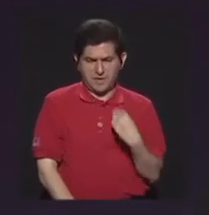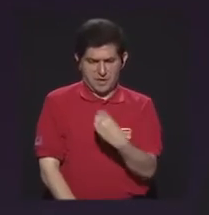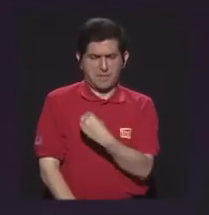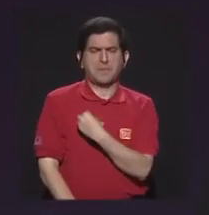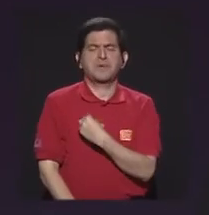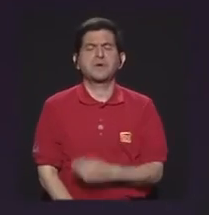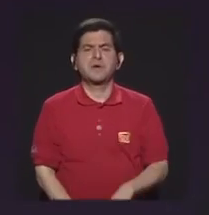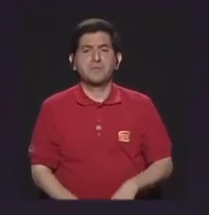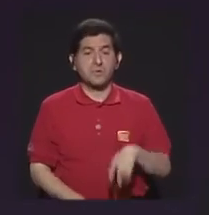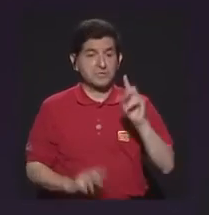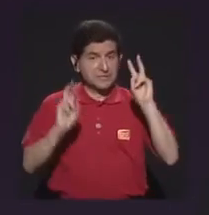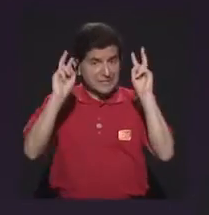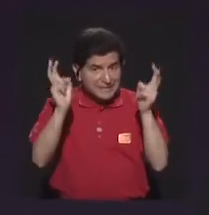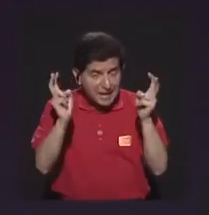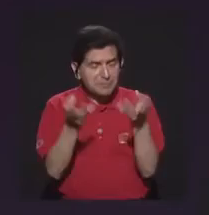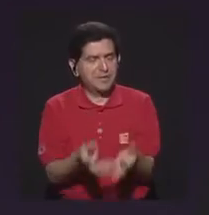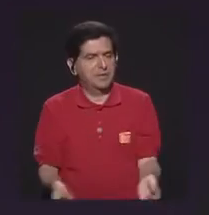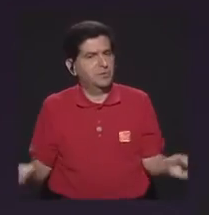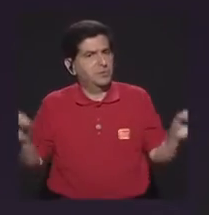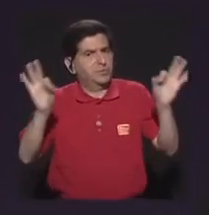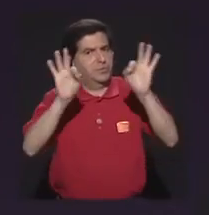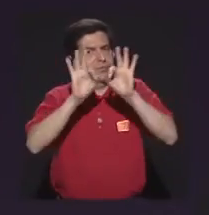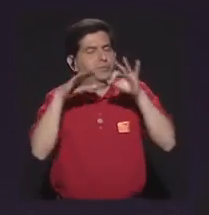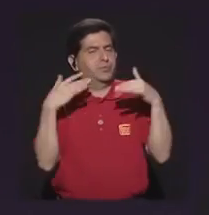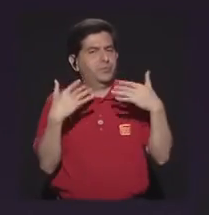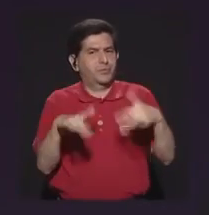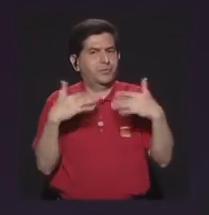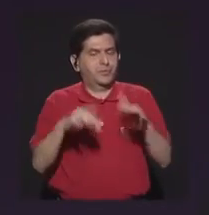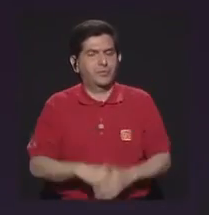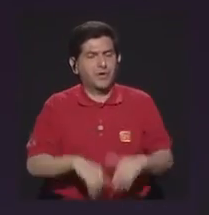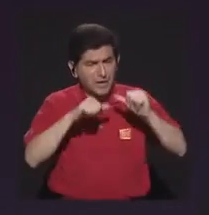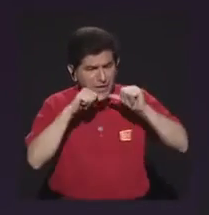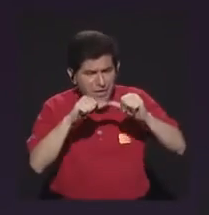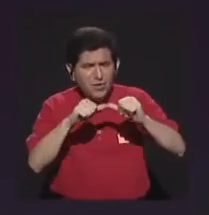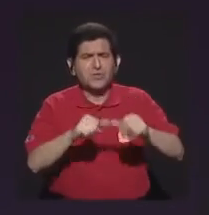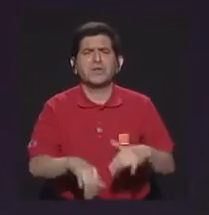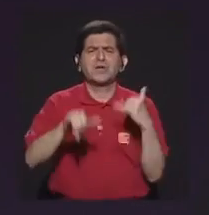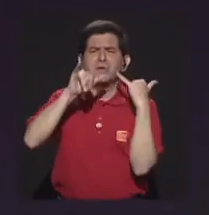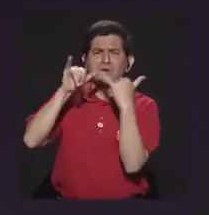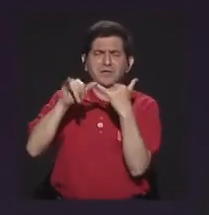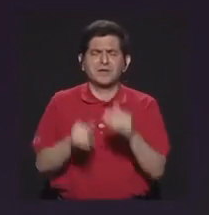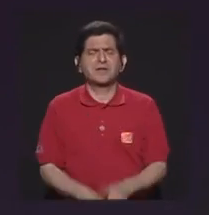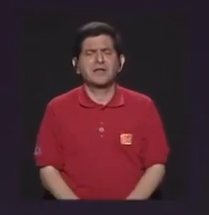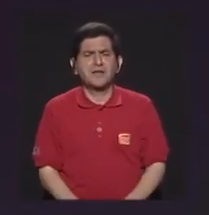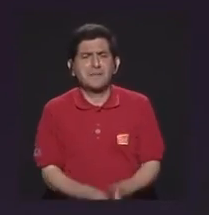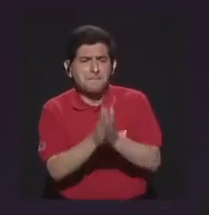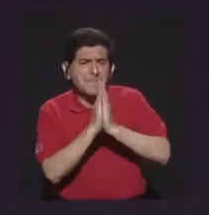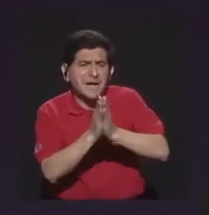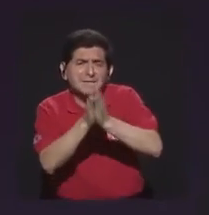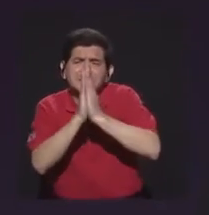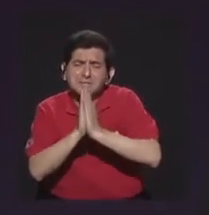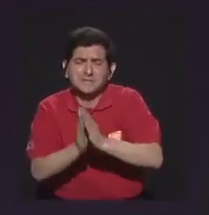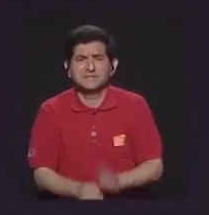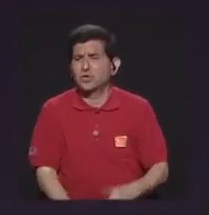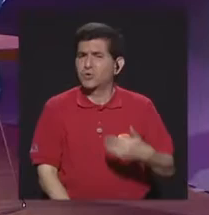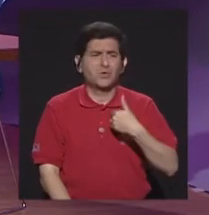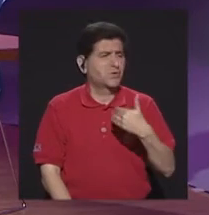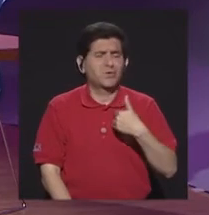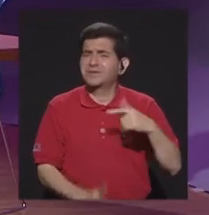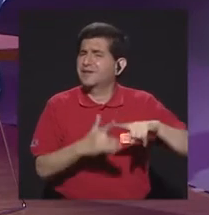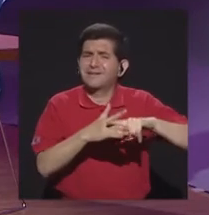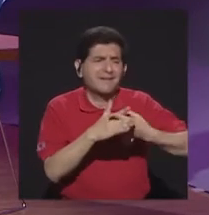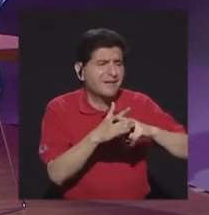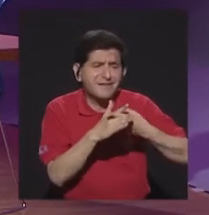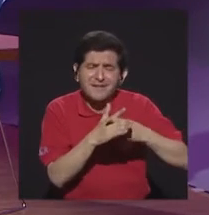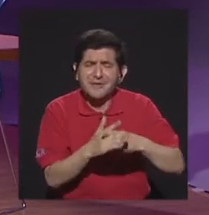en un tema que es sumamente importante y que es constante la denuncia, la demanda, la solicitud de que no cuentan con las